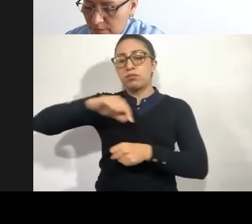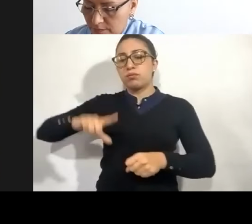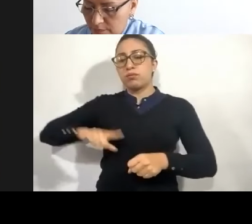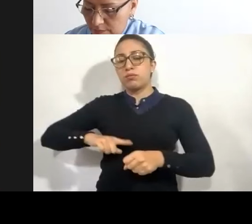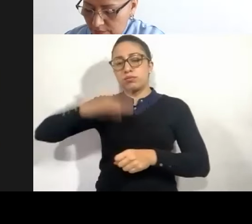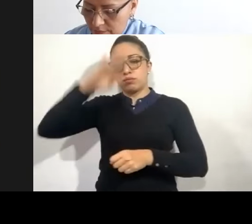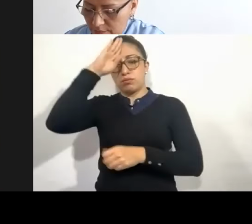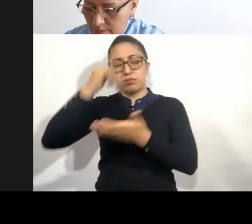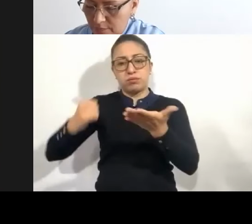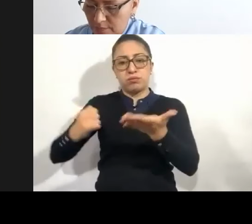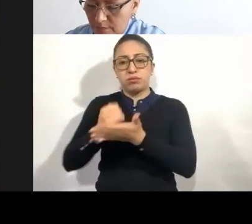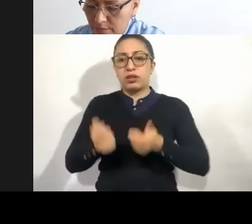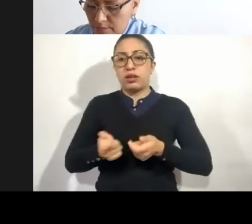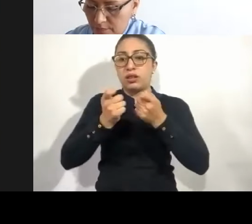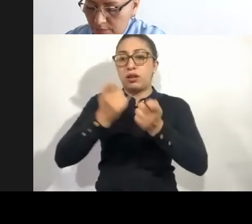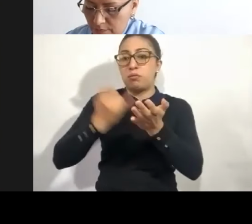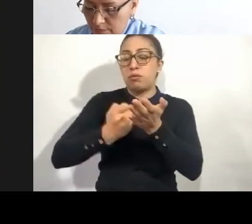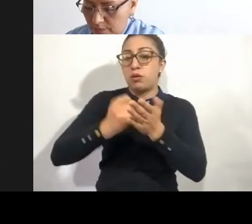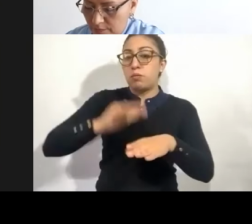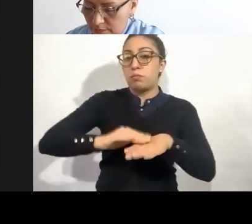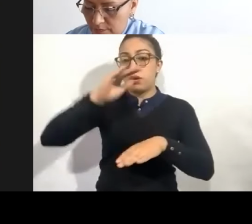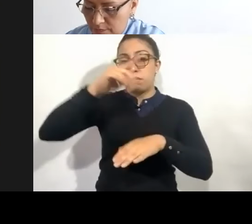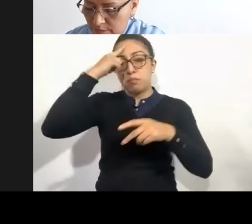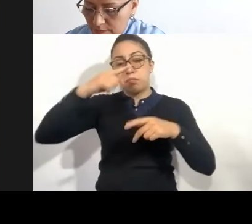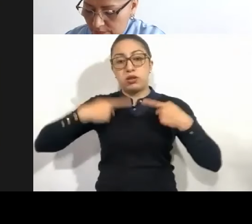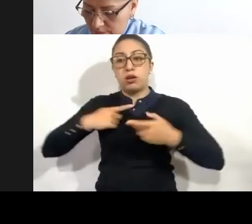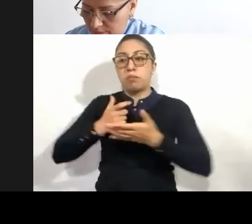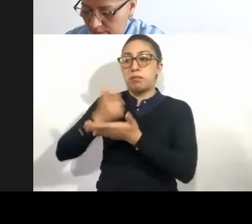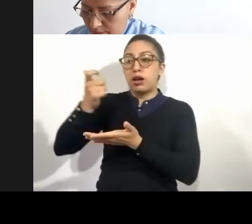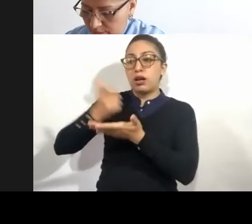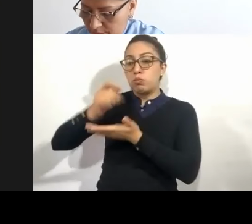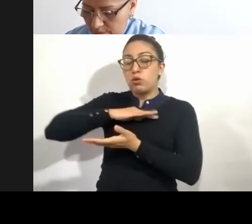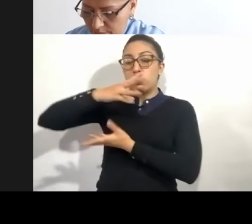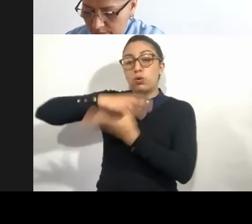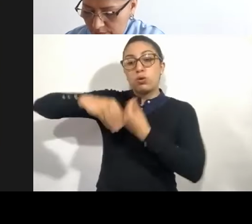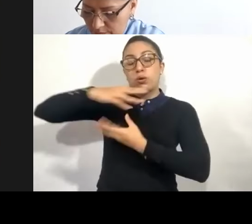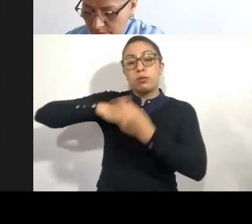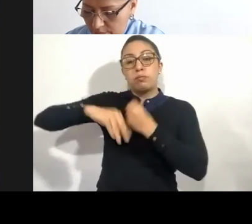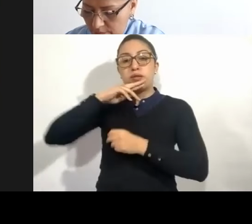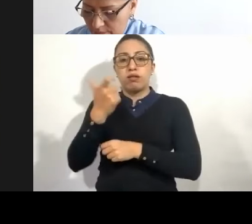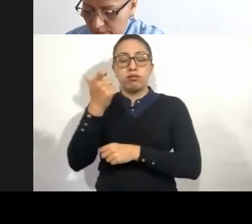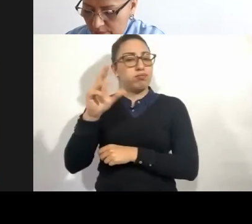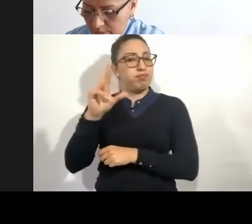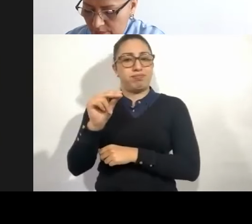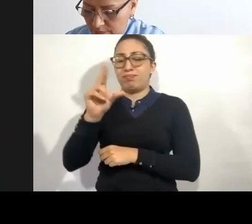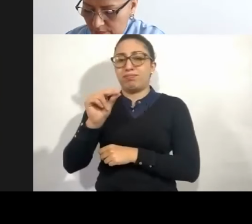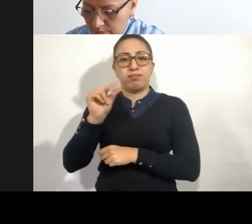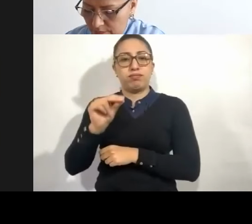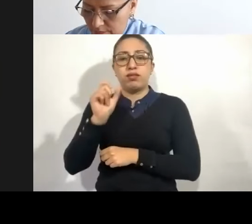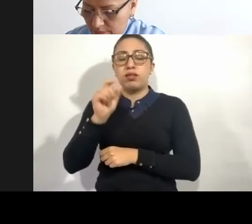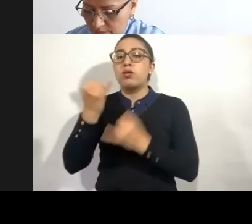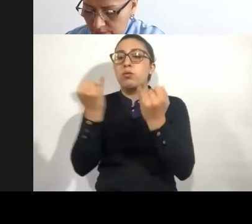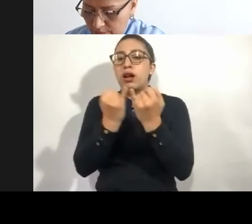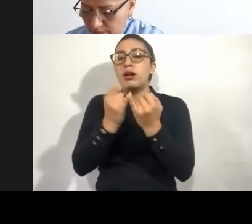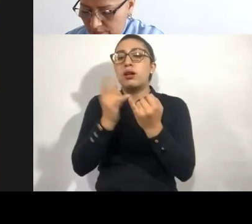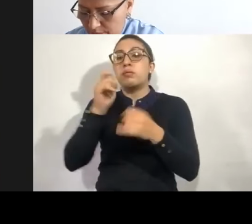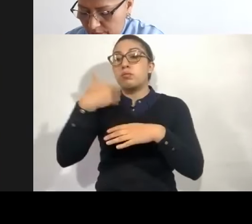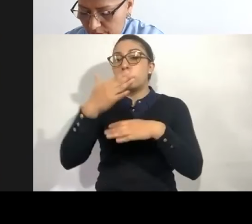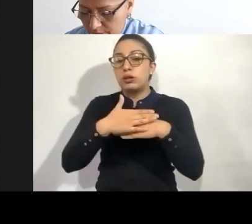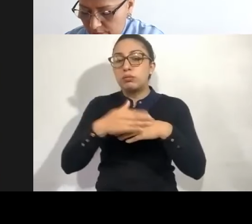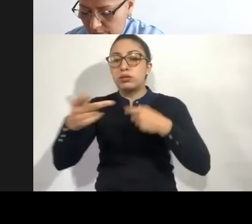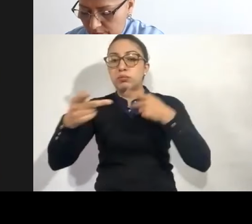carga impositiva ni establecer nuevos impuestos, más allá del ajuste para compensar la inflación, pero garantizando a la